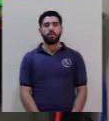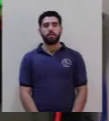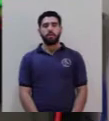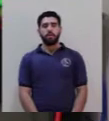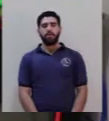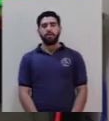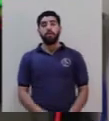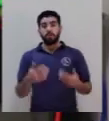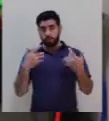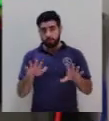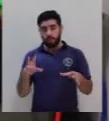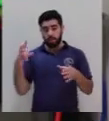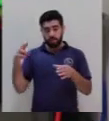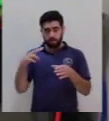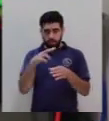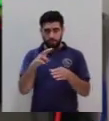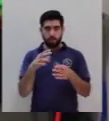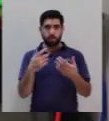ya cortando.